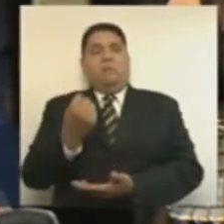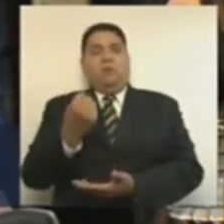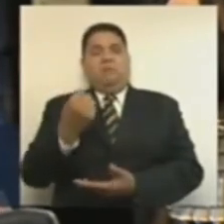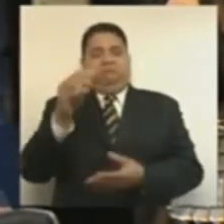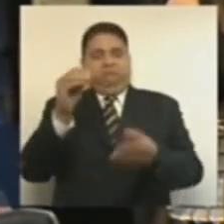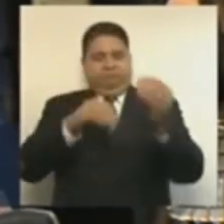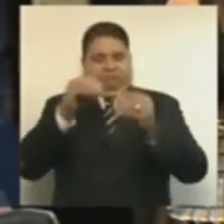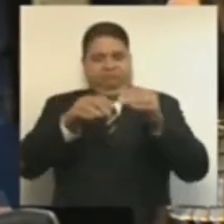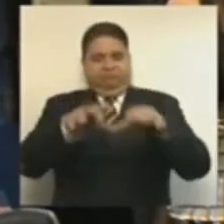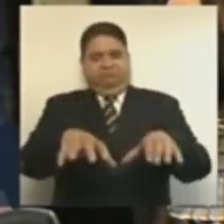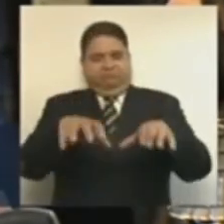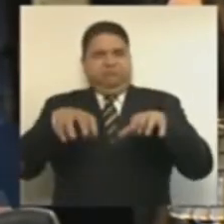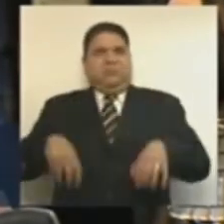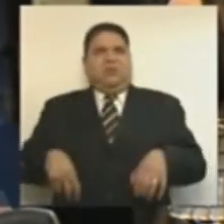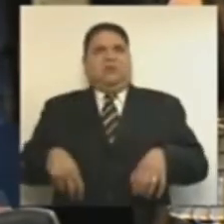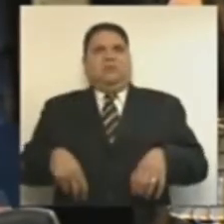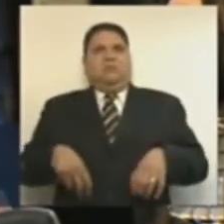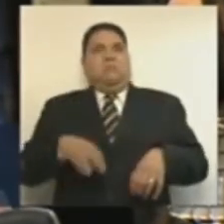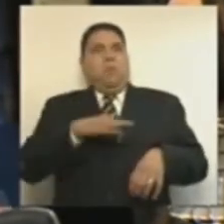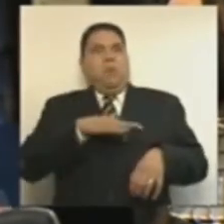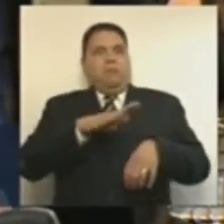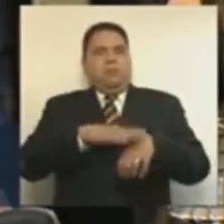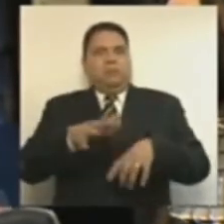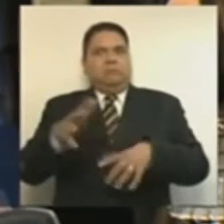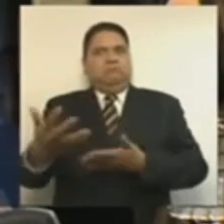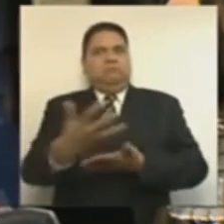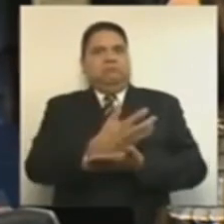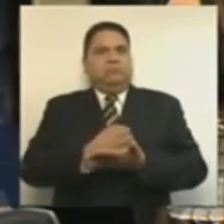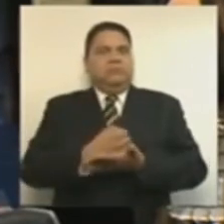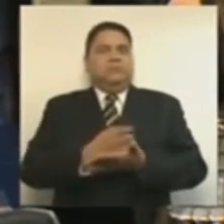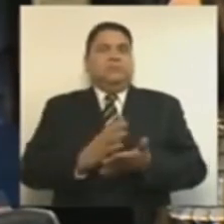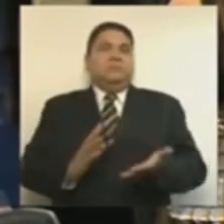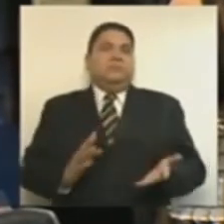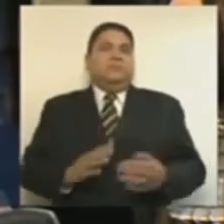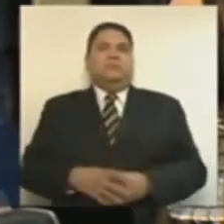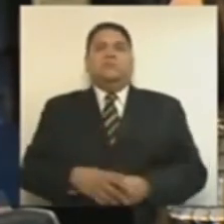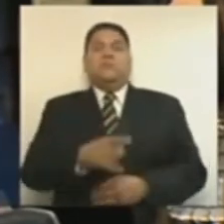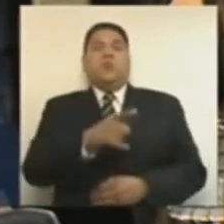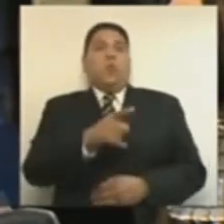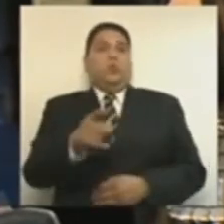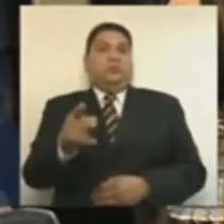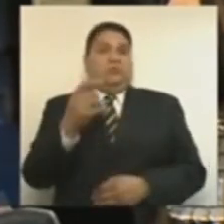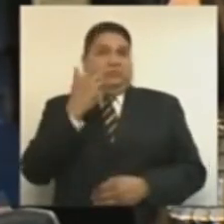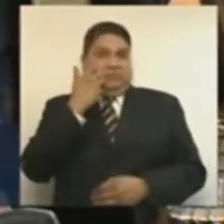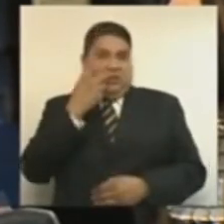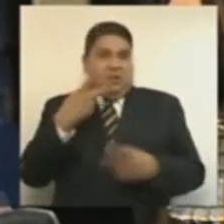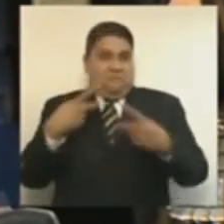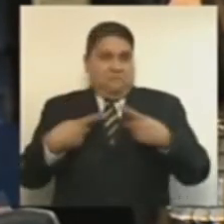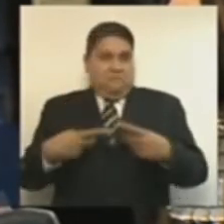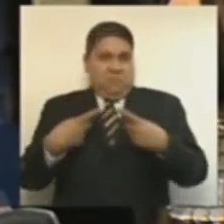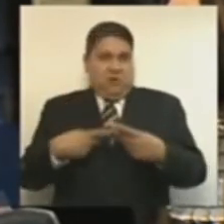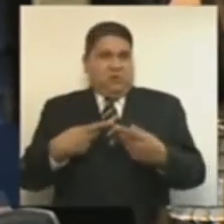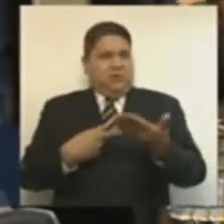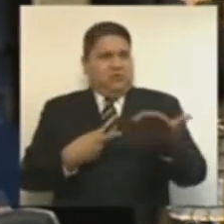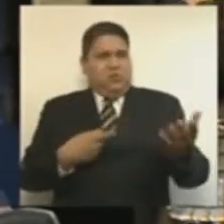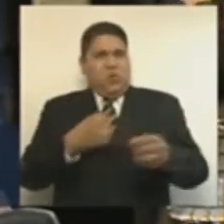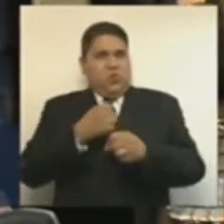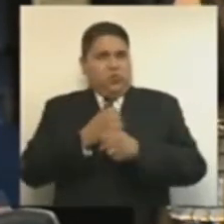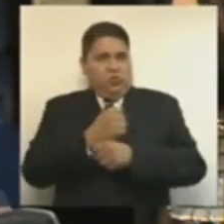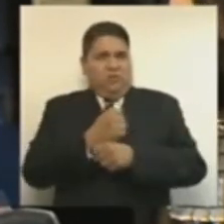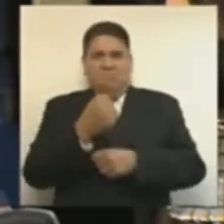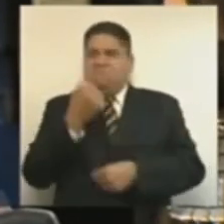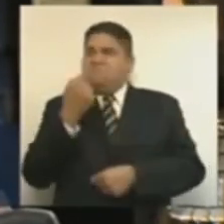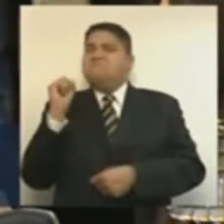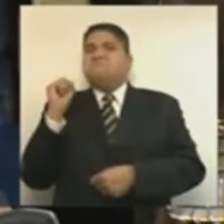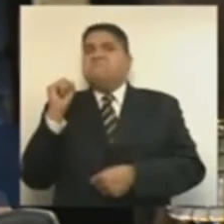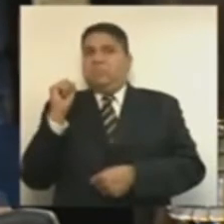lista. ¿Es en serio que le quieren dar la espalda a las víctimas? ¿Es en serio